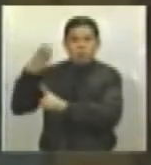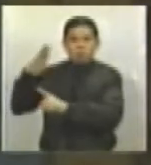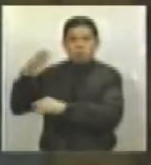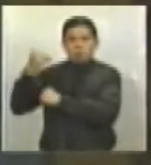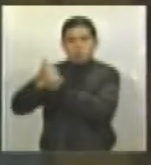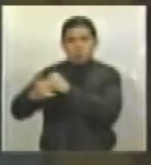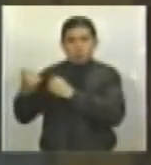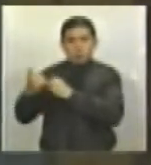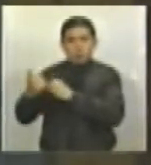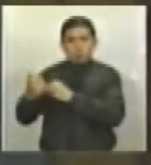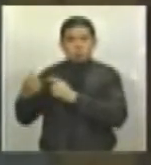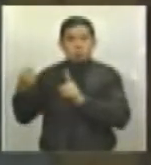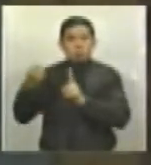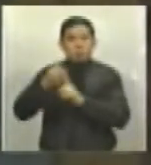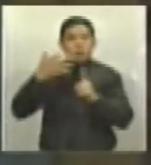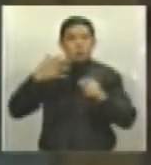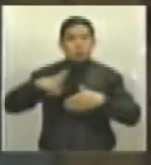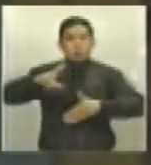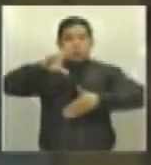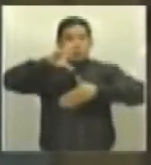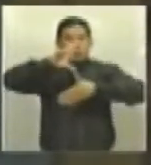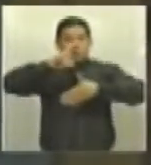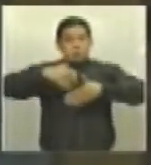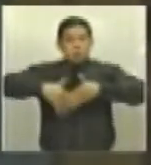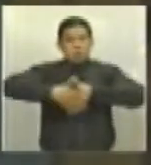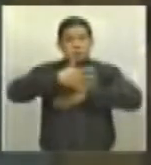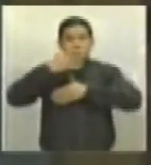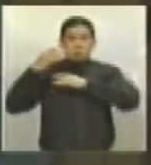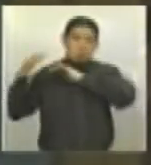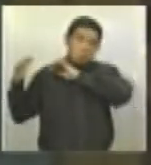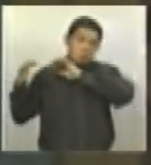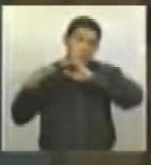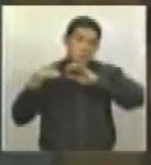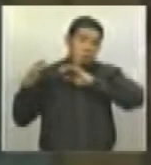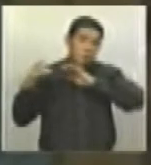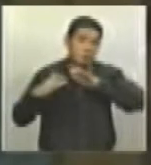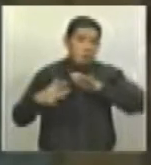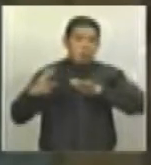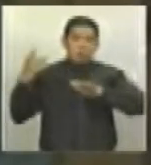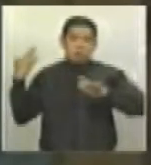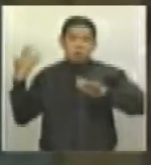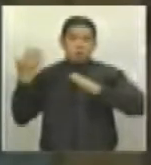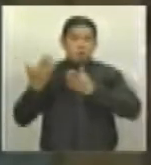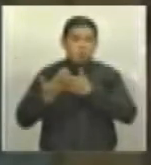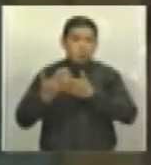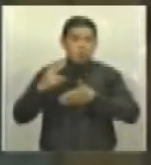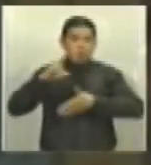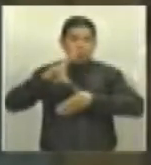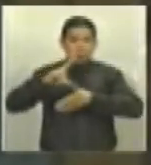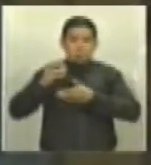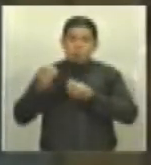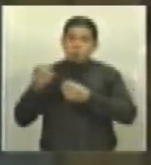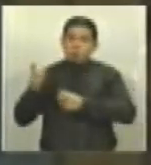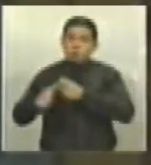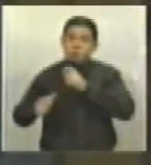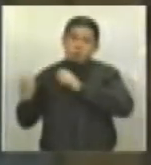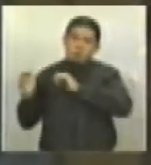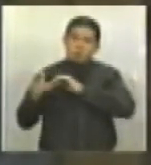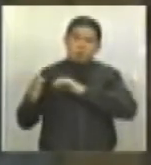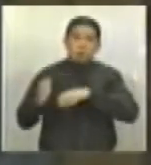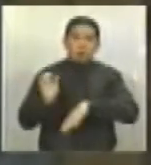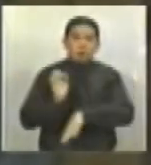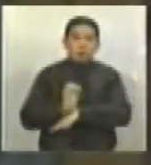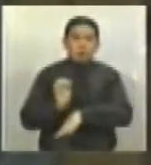son regionales. Este es el mayor éxodo de personas en la historia reciente de América Latina, que los ecuatorianos